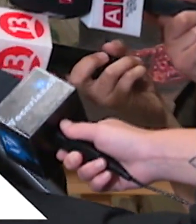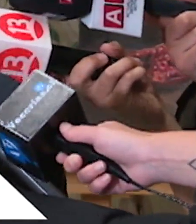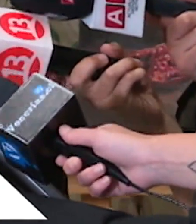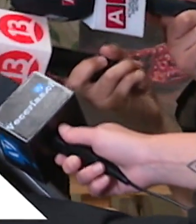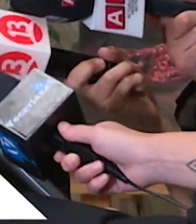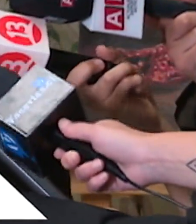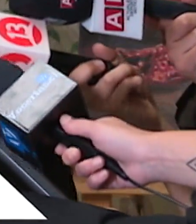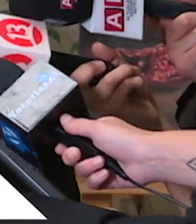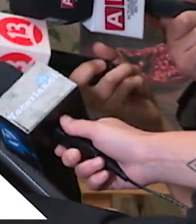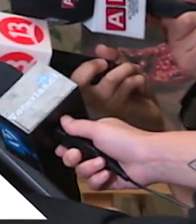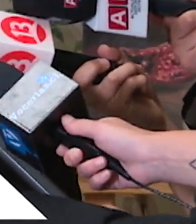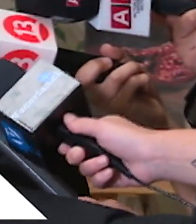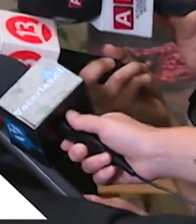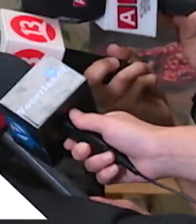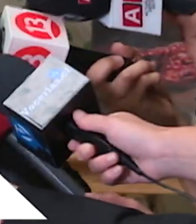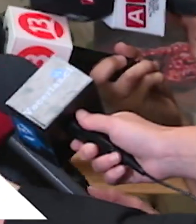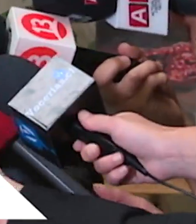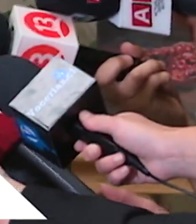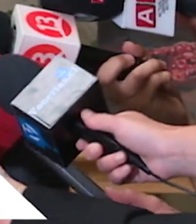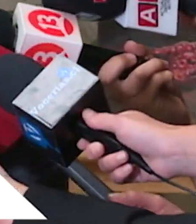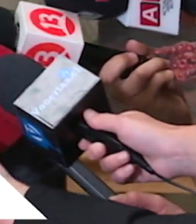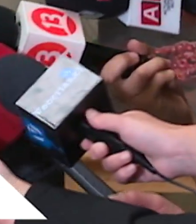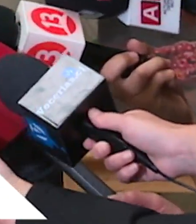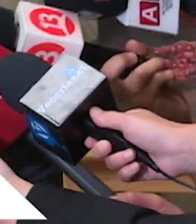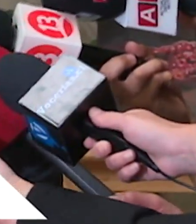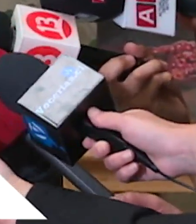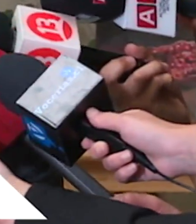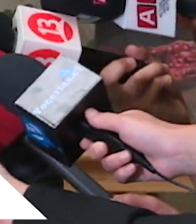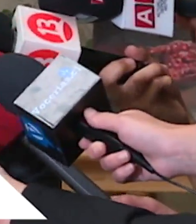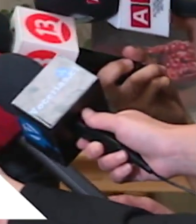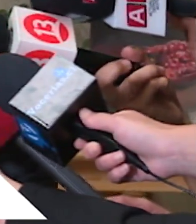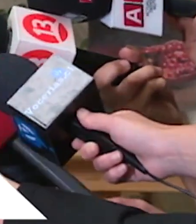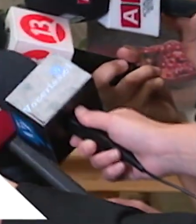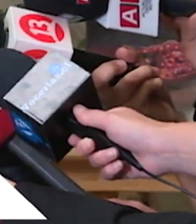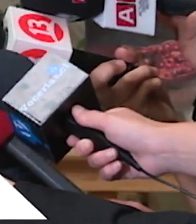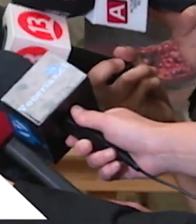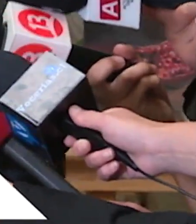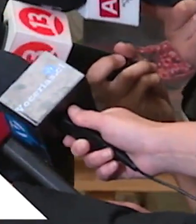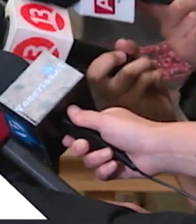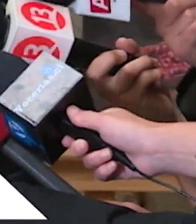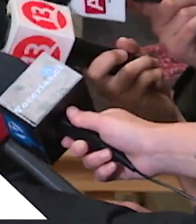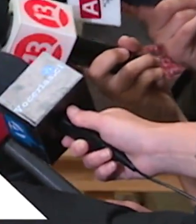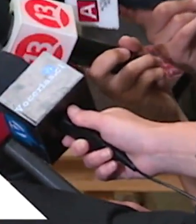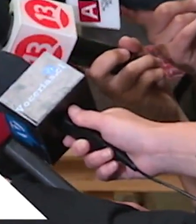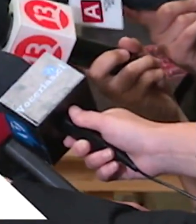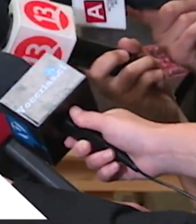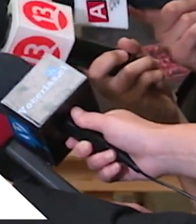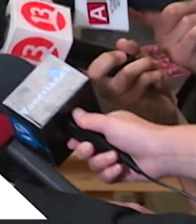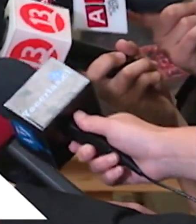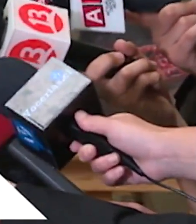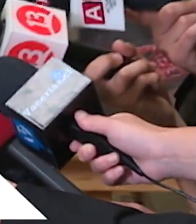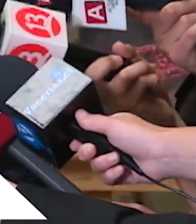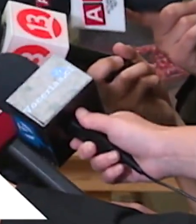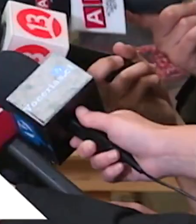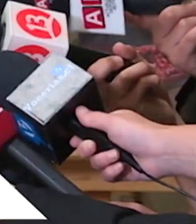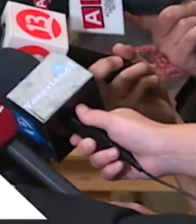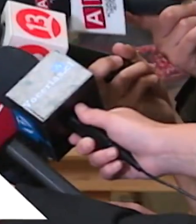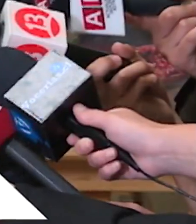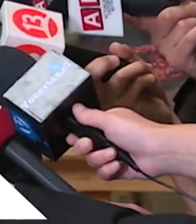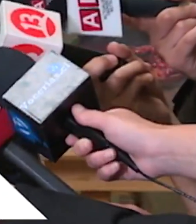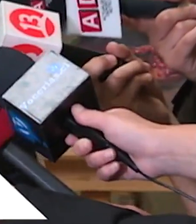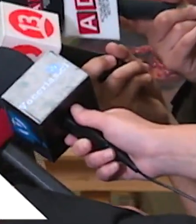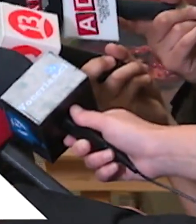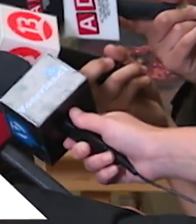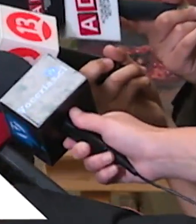políticas públicas concretas con proyecto de ley en el congreso como el de consejo de pueblo El de Ministerio de pueblos indígenas y por primera vez con un programa